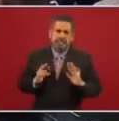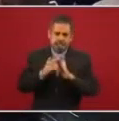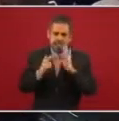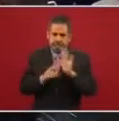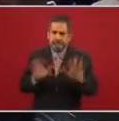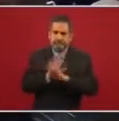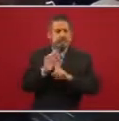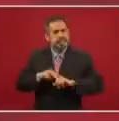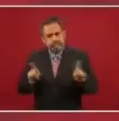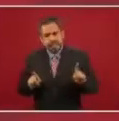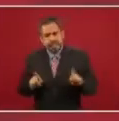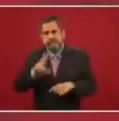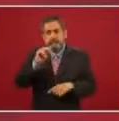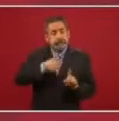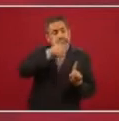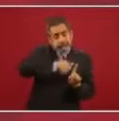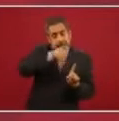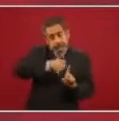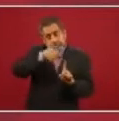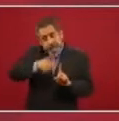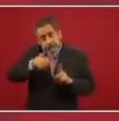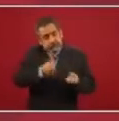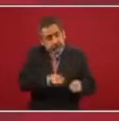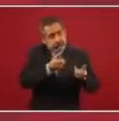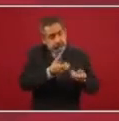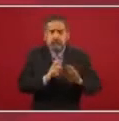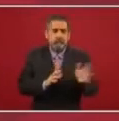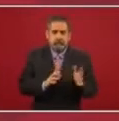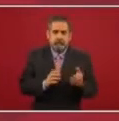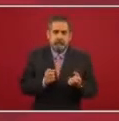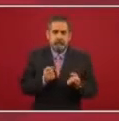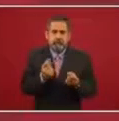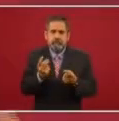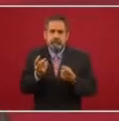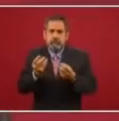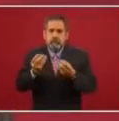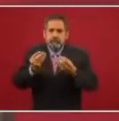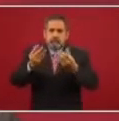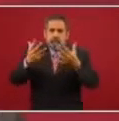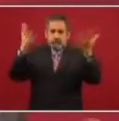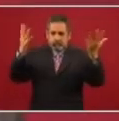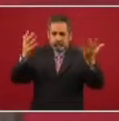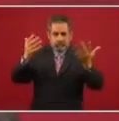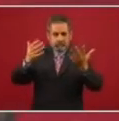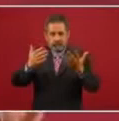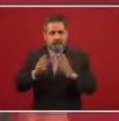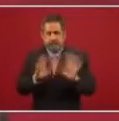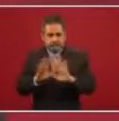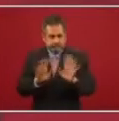donde ya no vamos a estar contando caso por caso porque vamos a empezar a tener cientos de casos y lo que vamos a hacer es usar